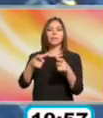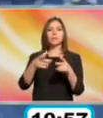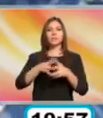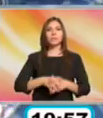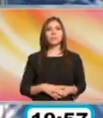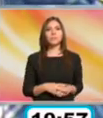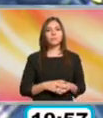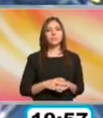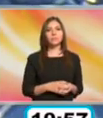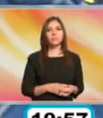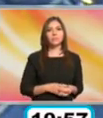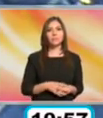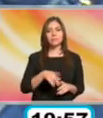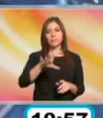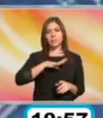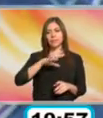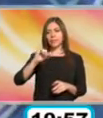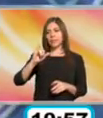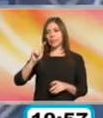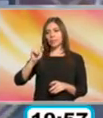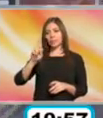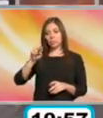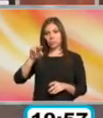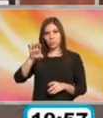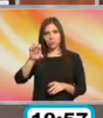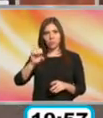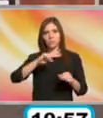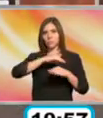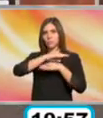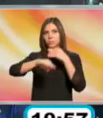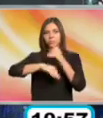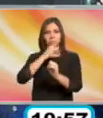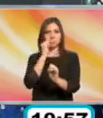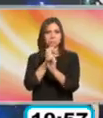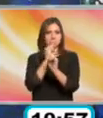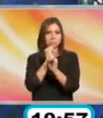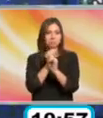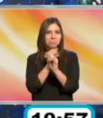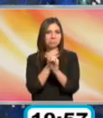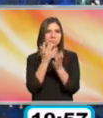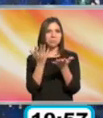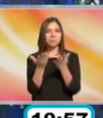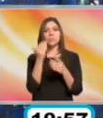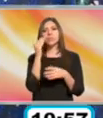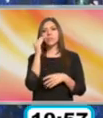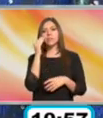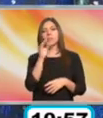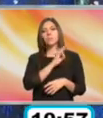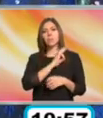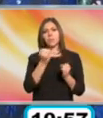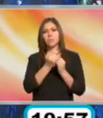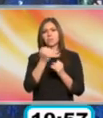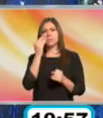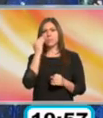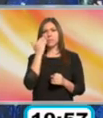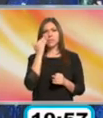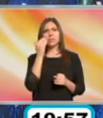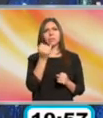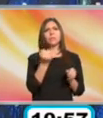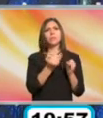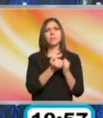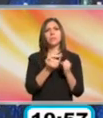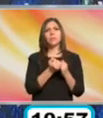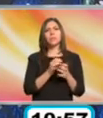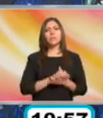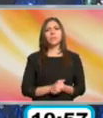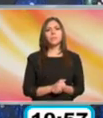está en iTunes, ¿no? ¿Ya? En el iTunes, en todas las redes sociales, pues, está en el Face, lo pueden descargar también, creo. Lo pueden